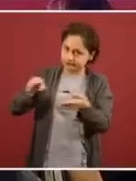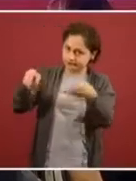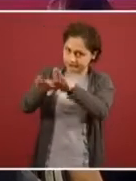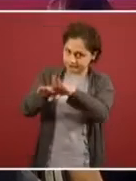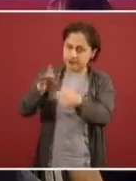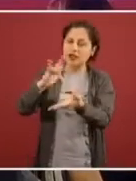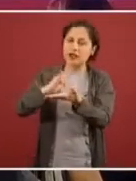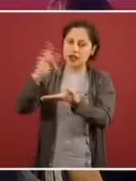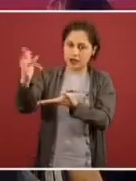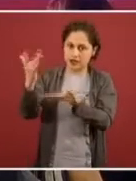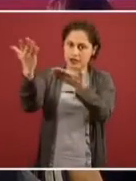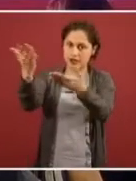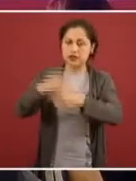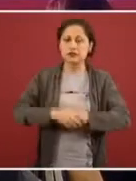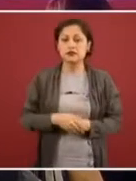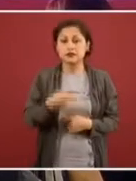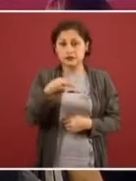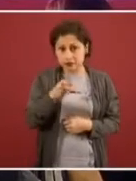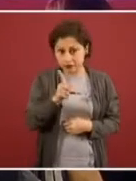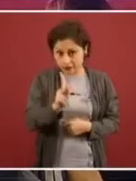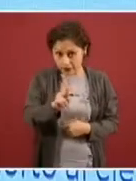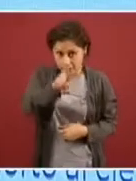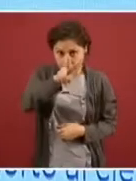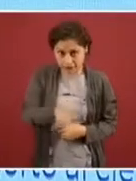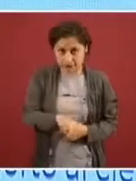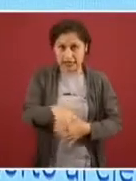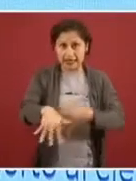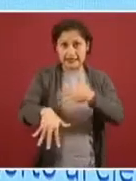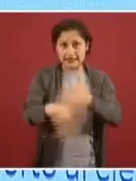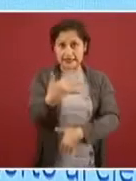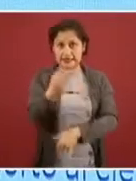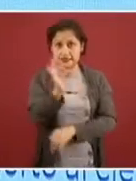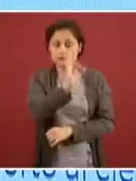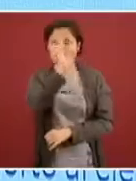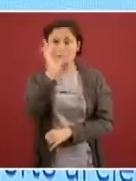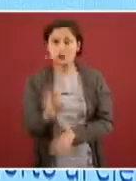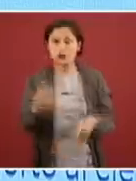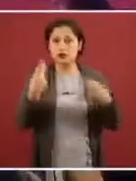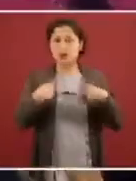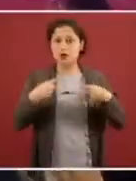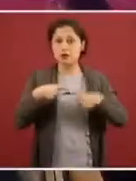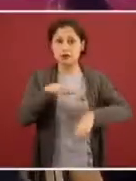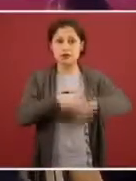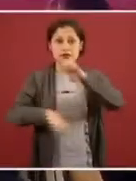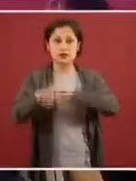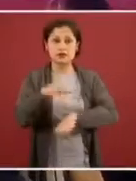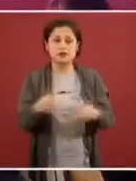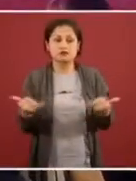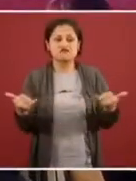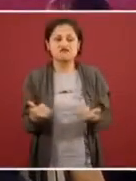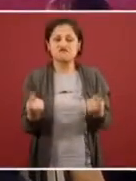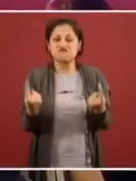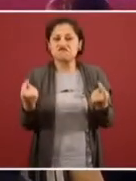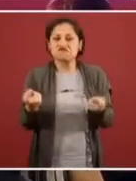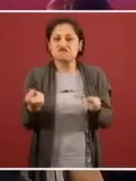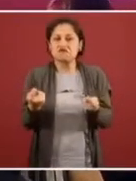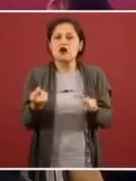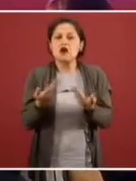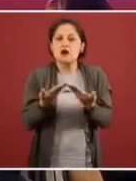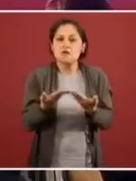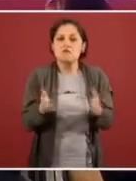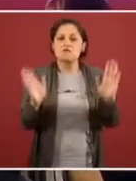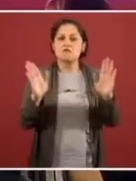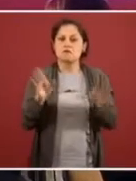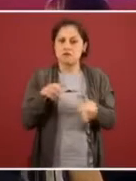Sin embargo, tenemos 15% de empresas que deberían estar cerradas y no han cerrado. Y lo vemos en